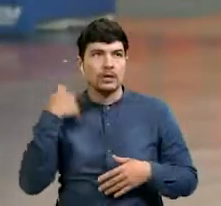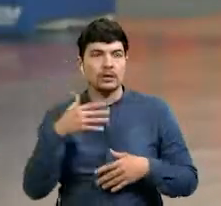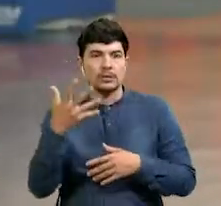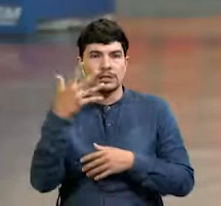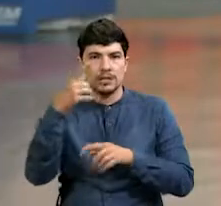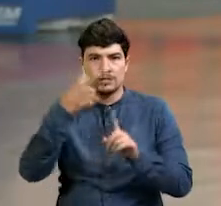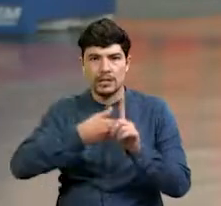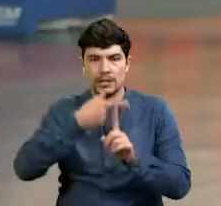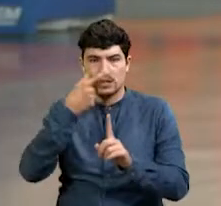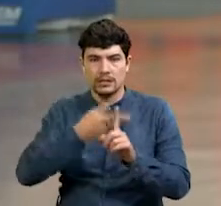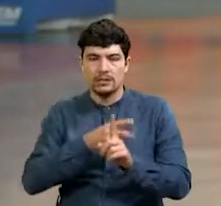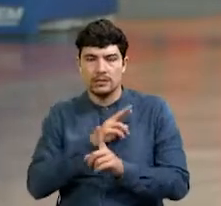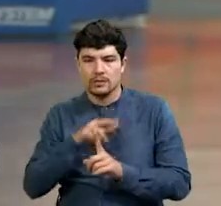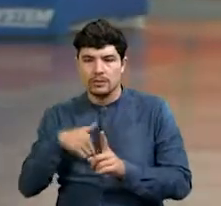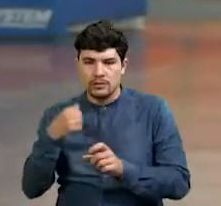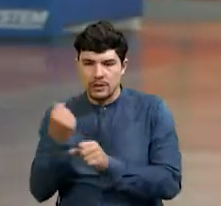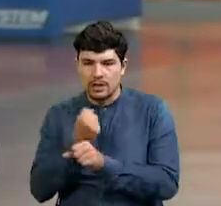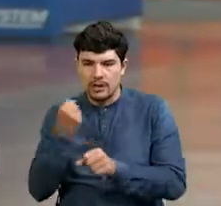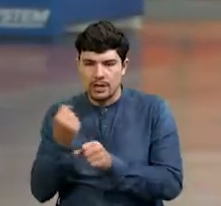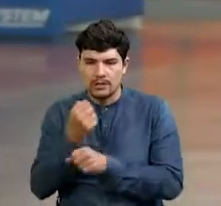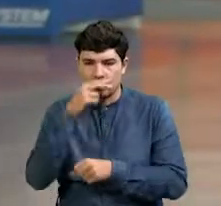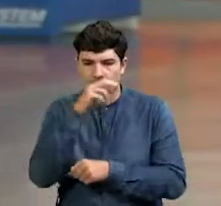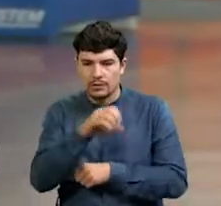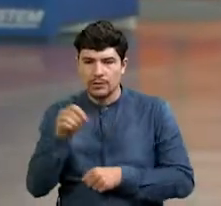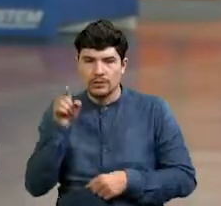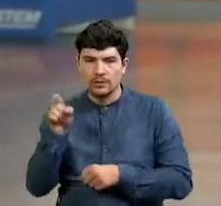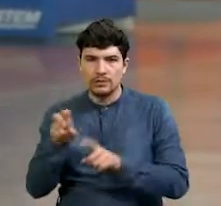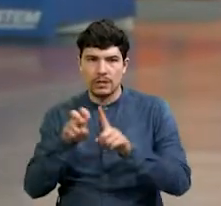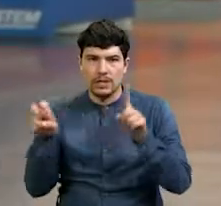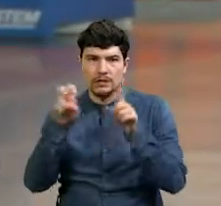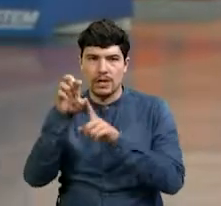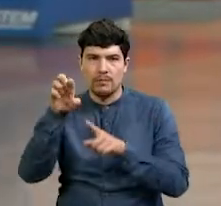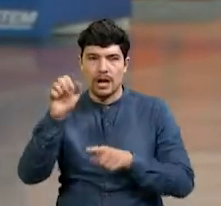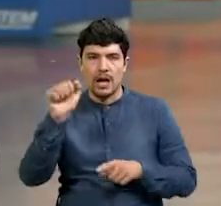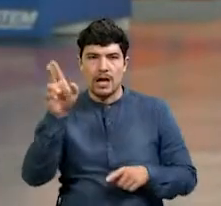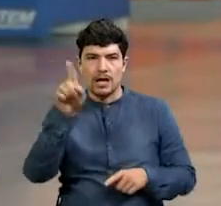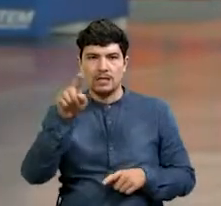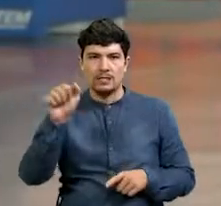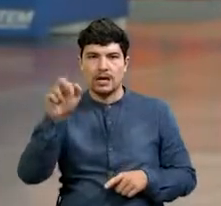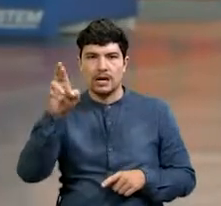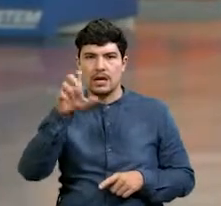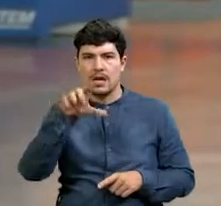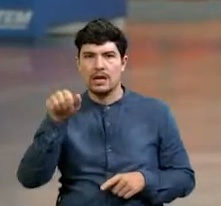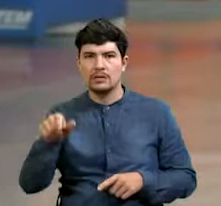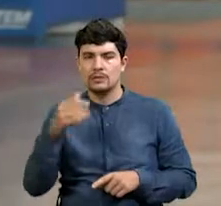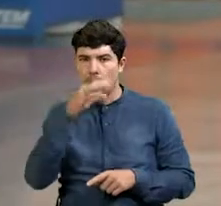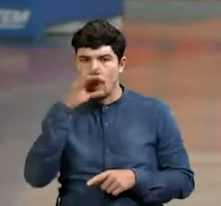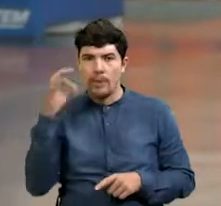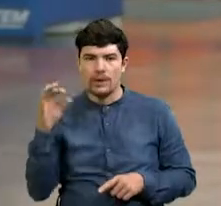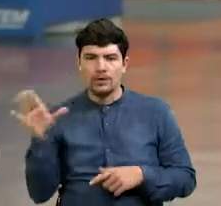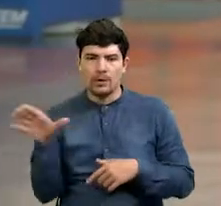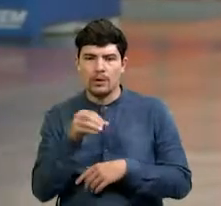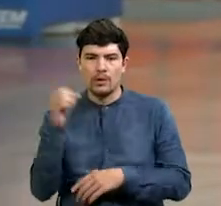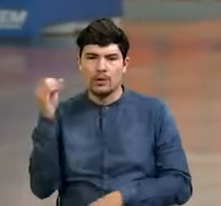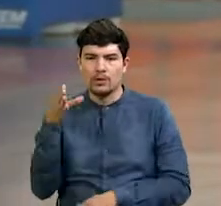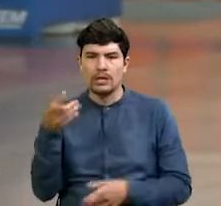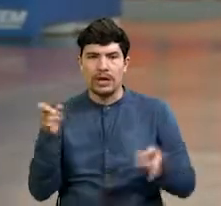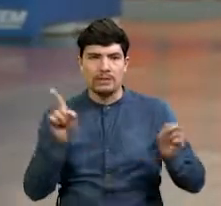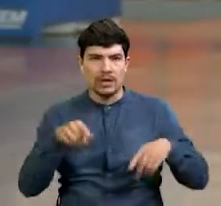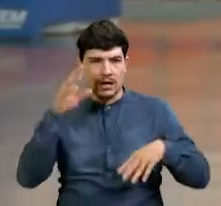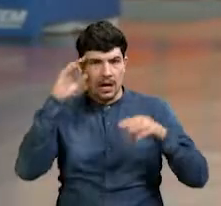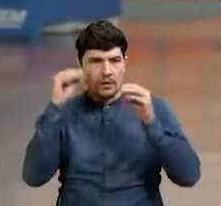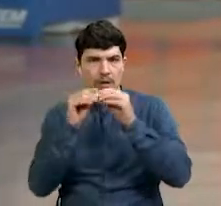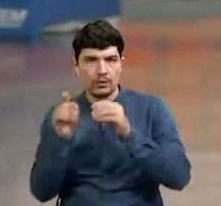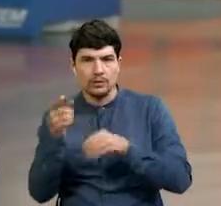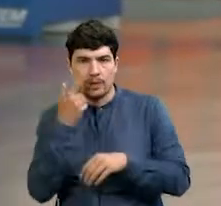5 meses trabajando con los niños de la categoría pasarela masculina con todos los clubes y pues con los padres familias que